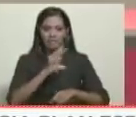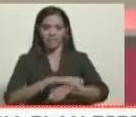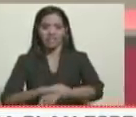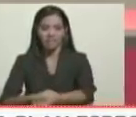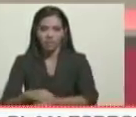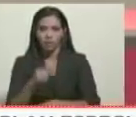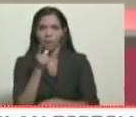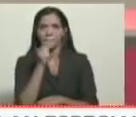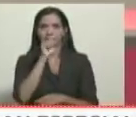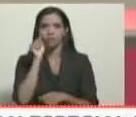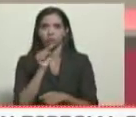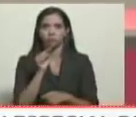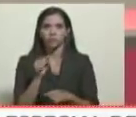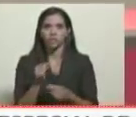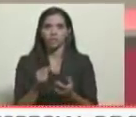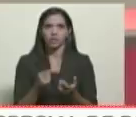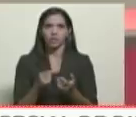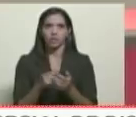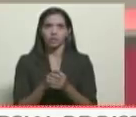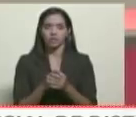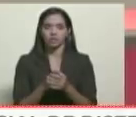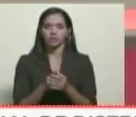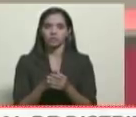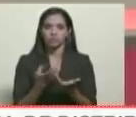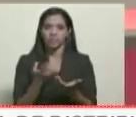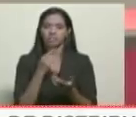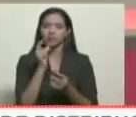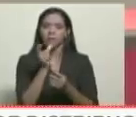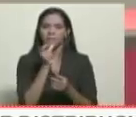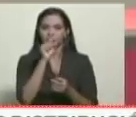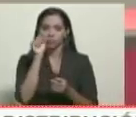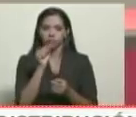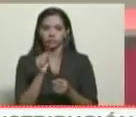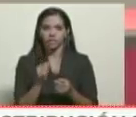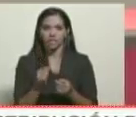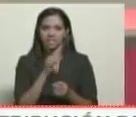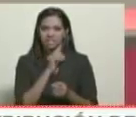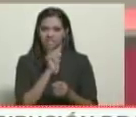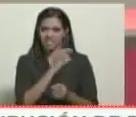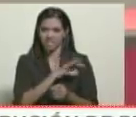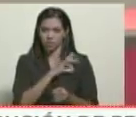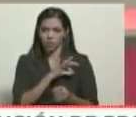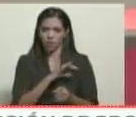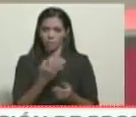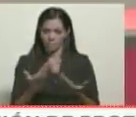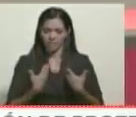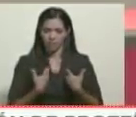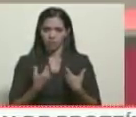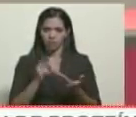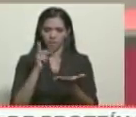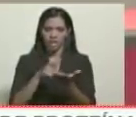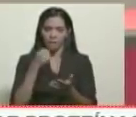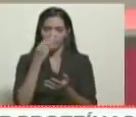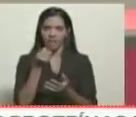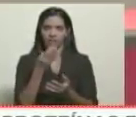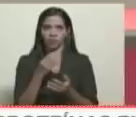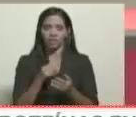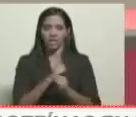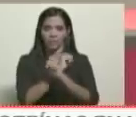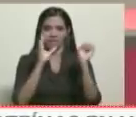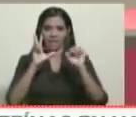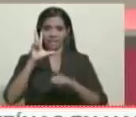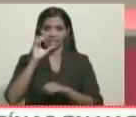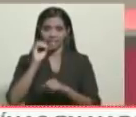dije, conchole, si yo llego a entrevistar al fiscal, yo se la voy a preguntar. ¿Qué me preguntó ese señor a mí cuando yo estaba llegando a Miraflores en la mañana del